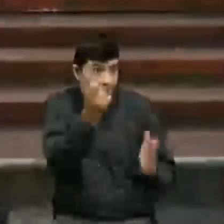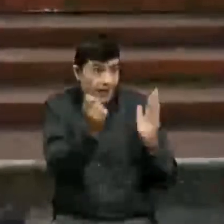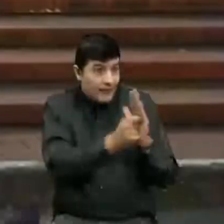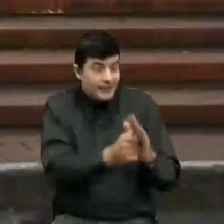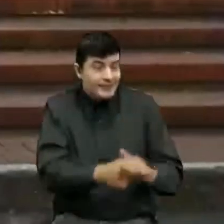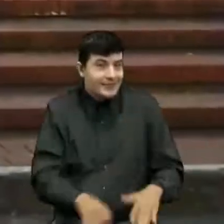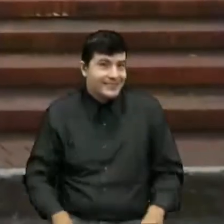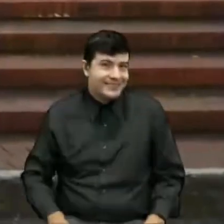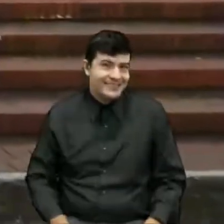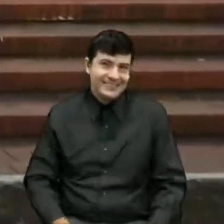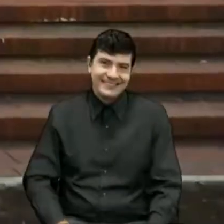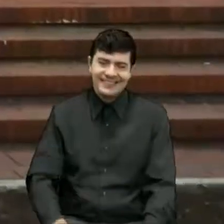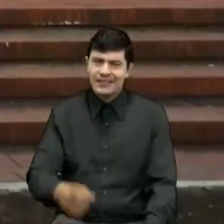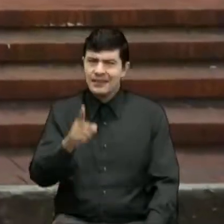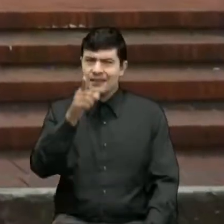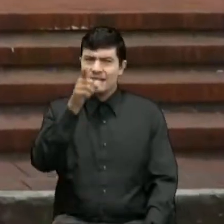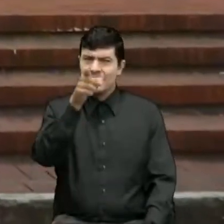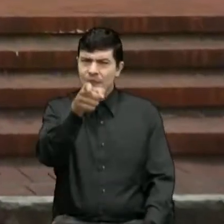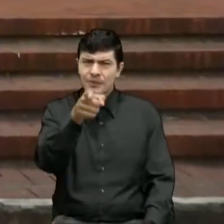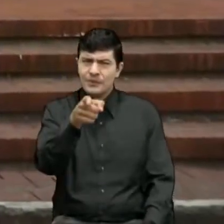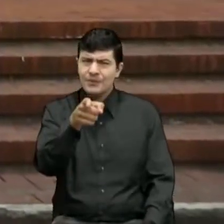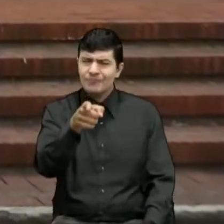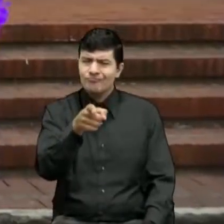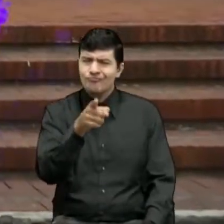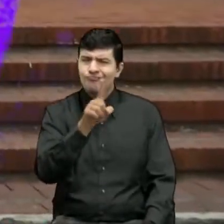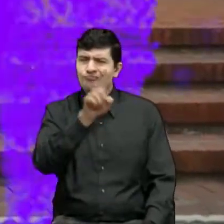¿Y tú qué harías?